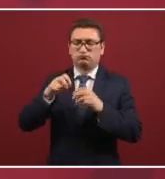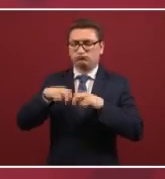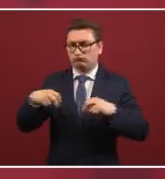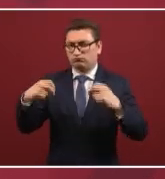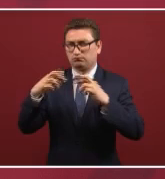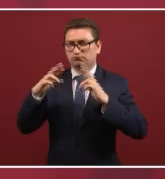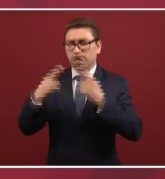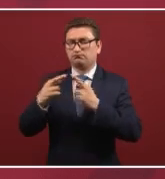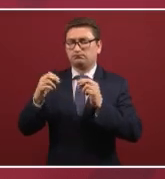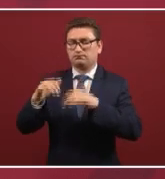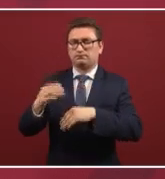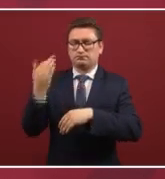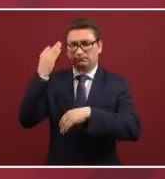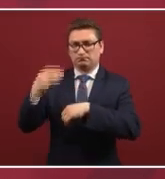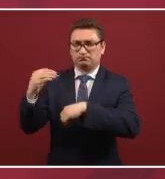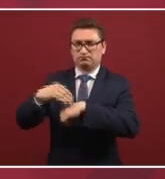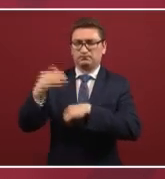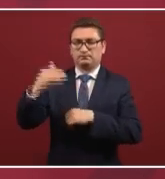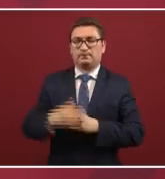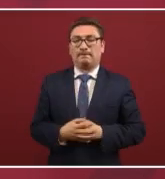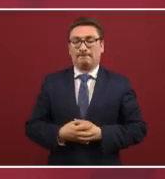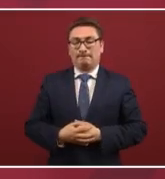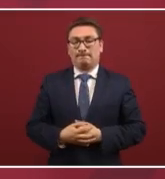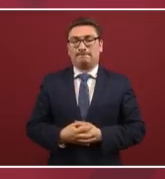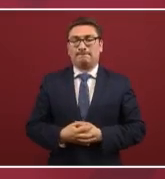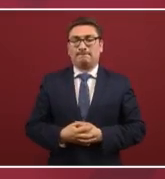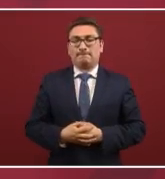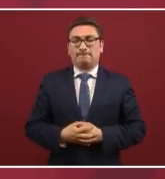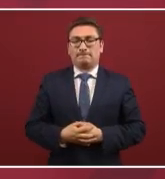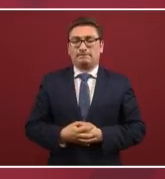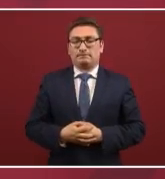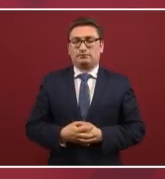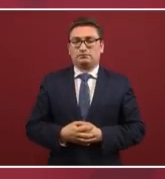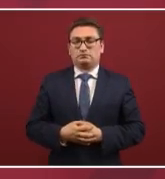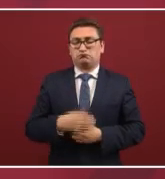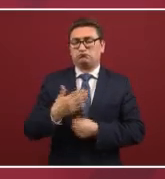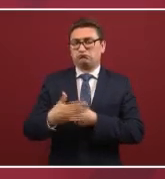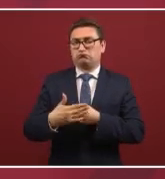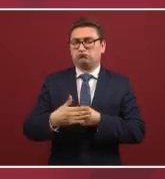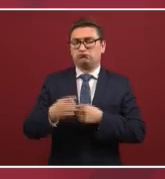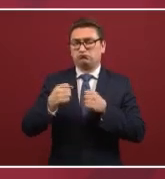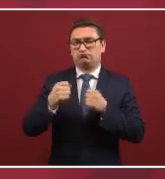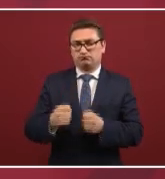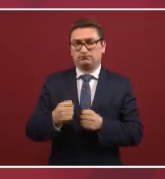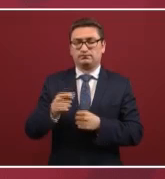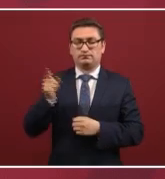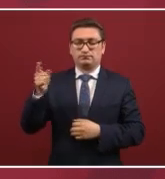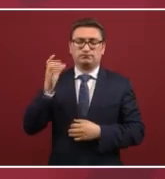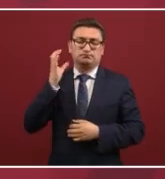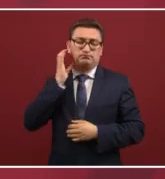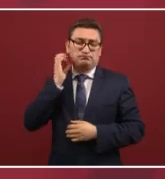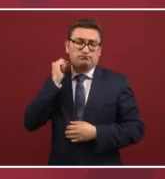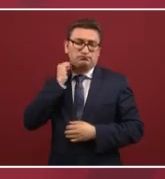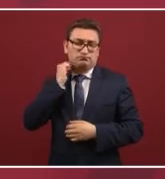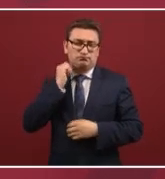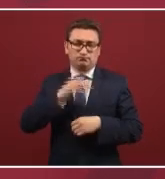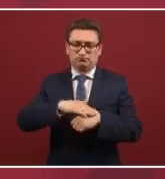al que será seguramente convocado próximamente en la Cámara, que sea convocado